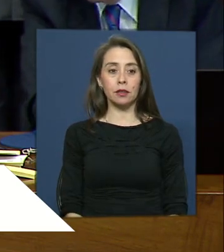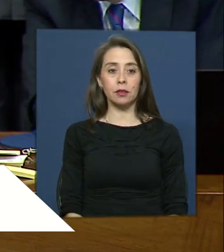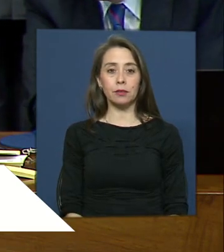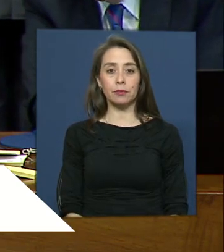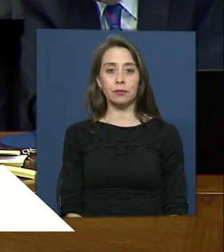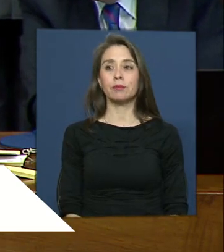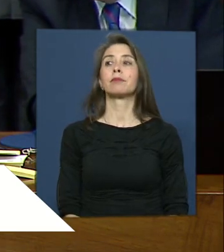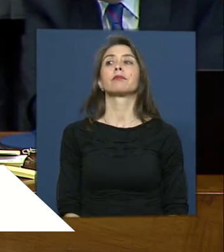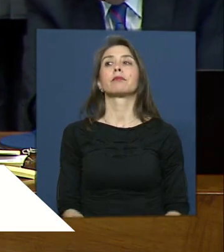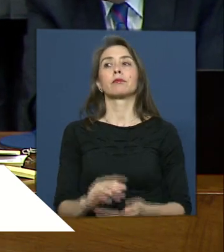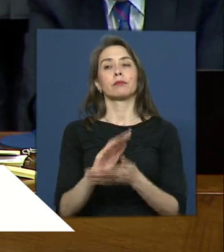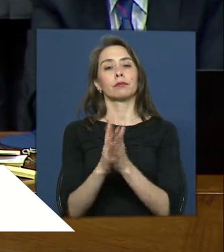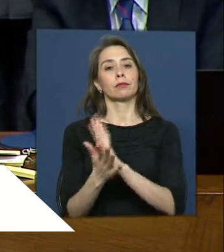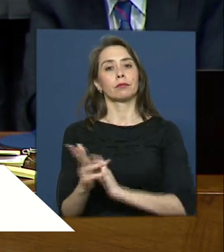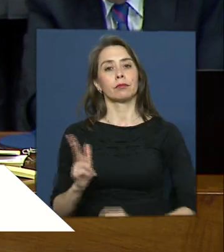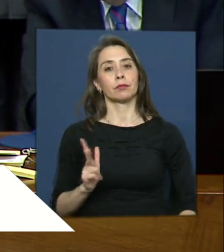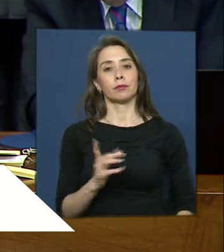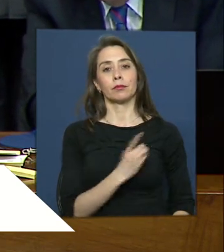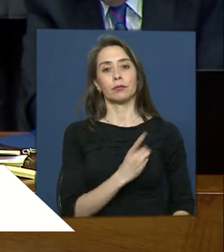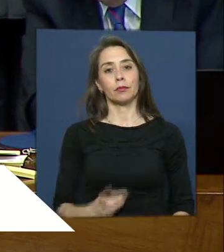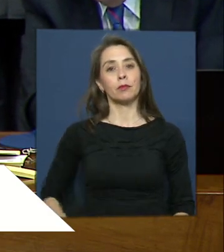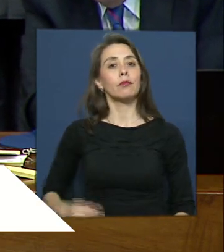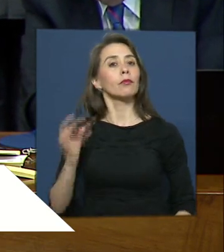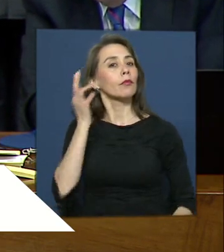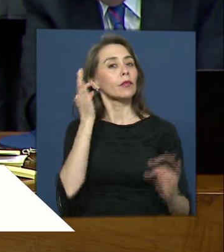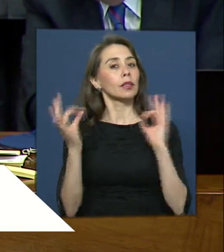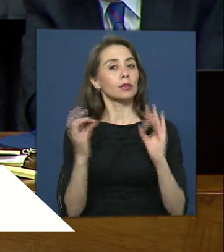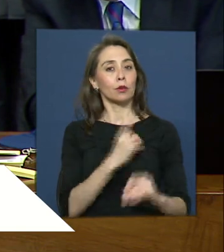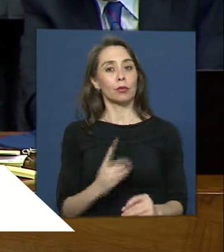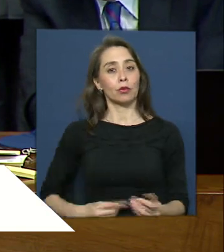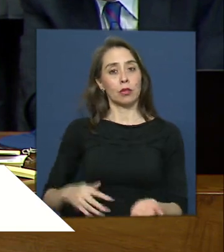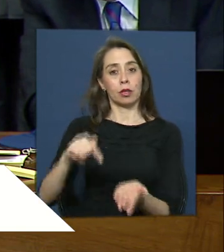¿Han votado todos los señores diputados y las señoras diputadas?